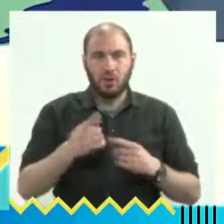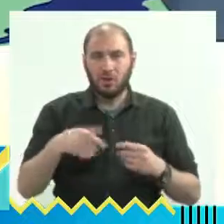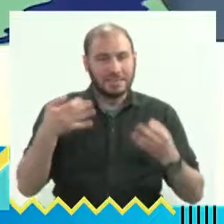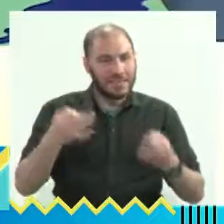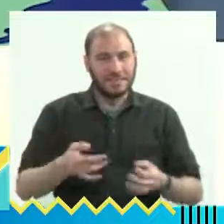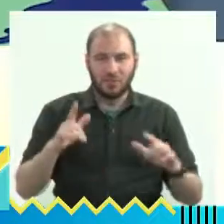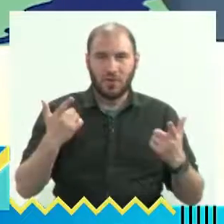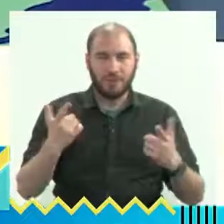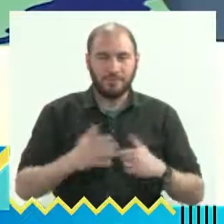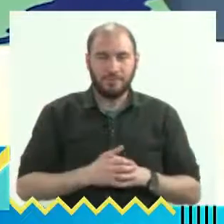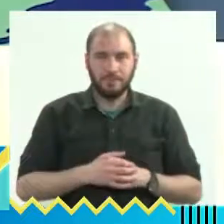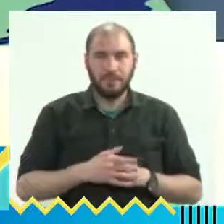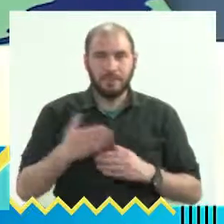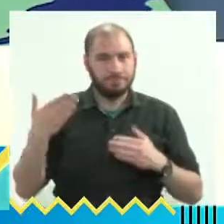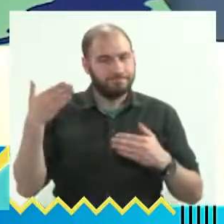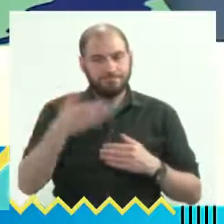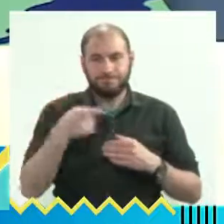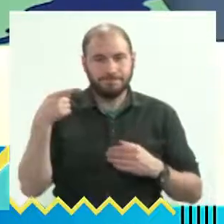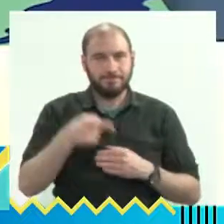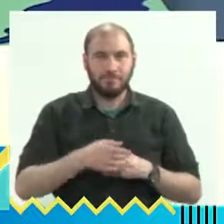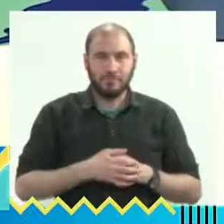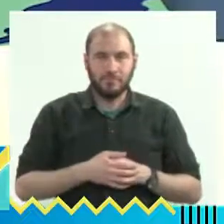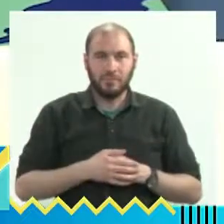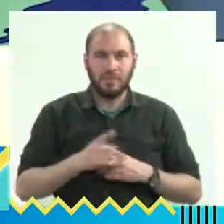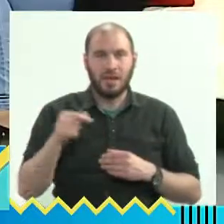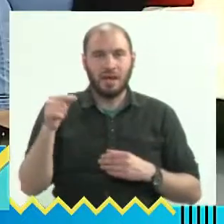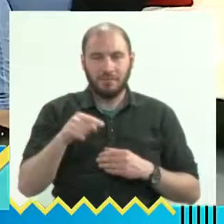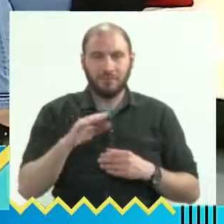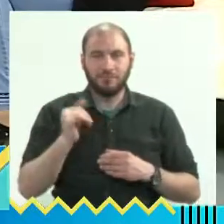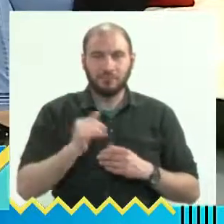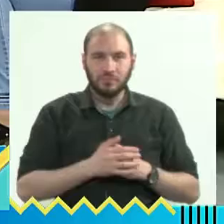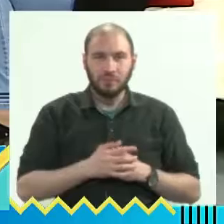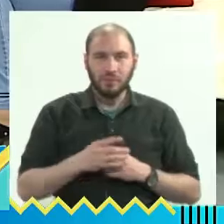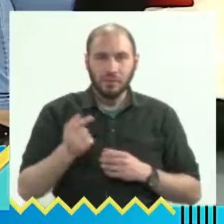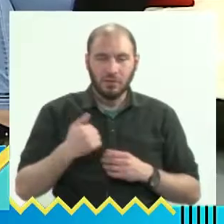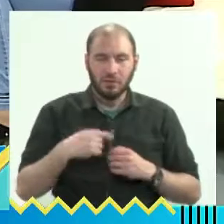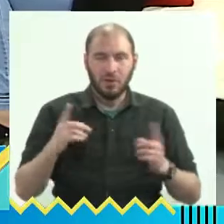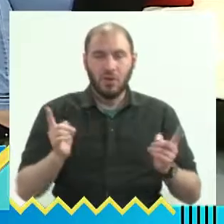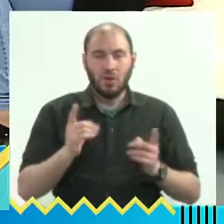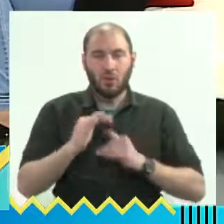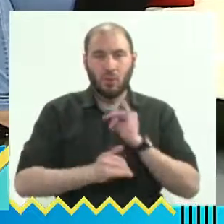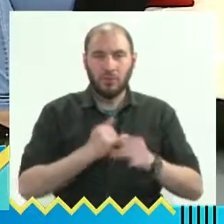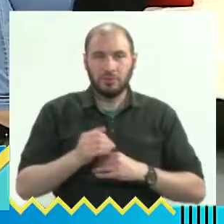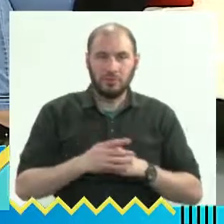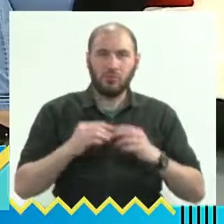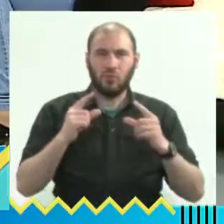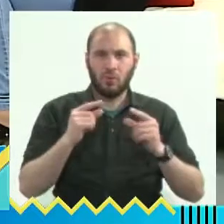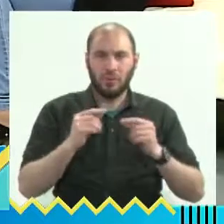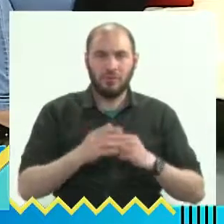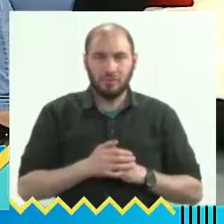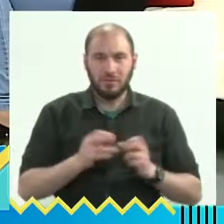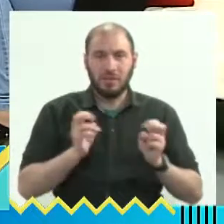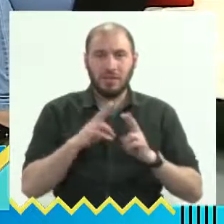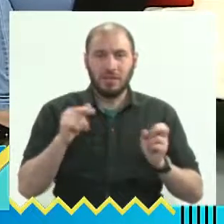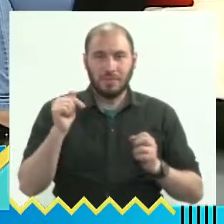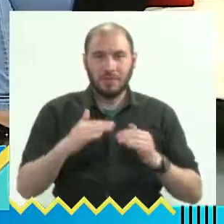garantizadas. Así que bueno, hacia allá vamos. Hacia allá vamos, sí. Bueno, quería resaltar un número que tiene que ver justamente